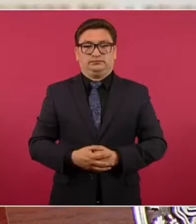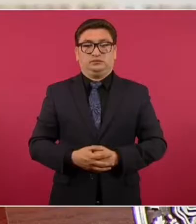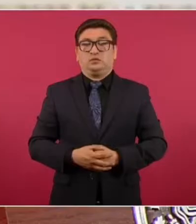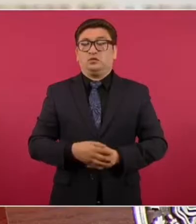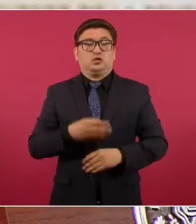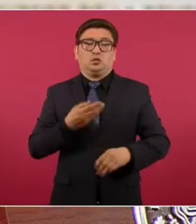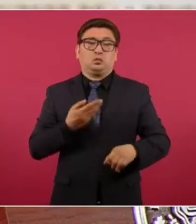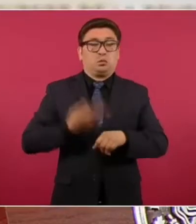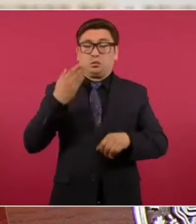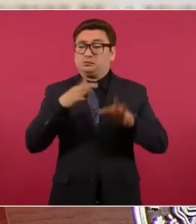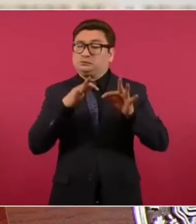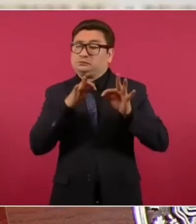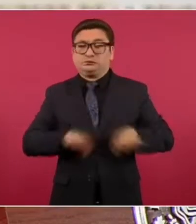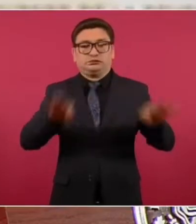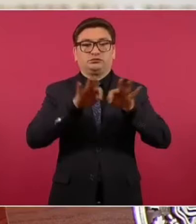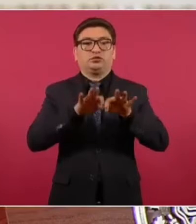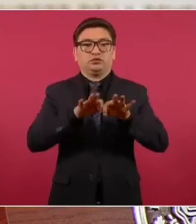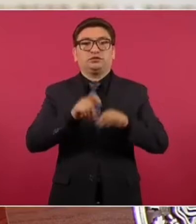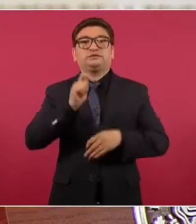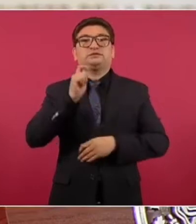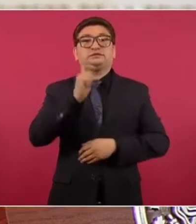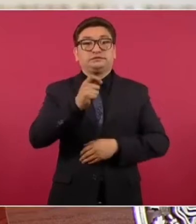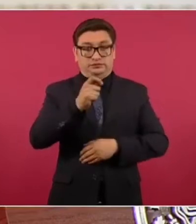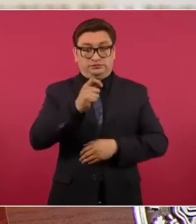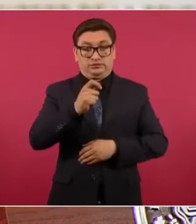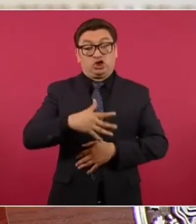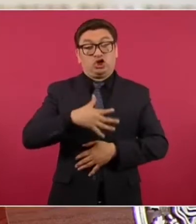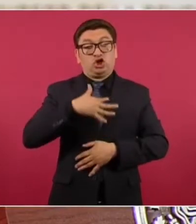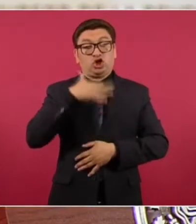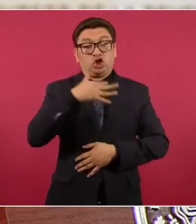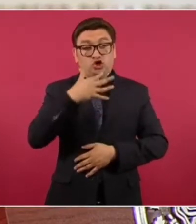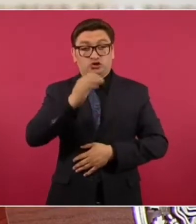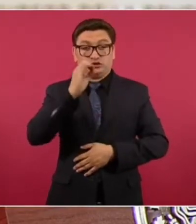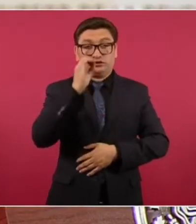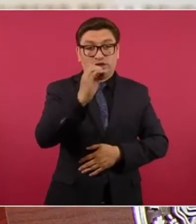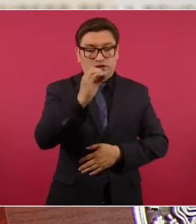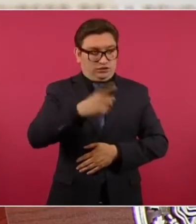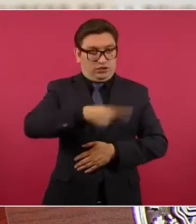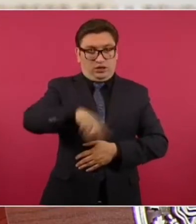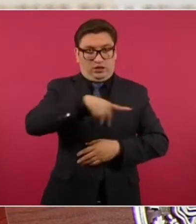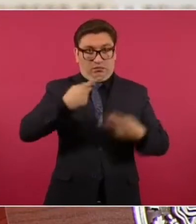muy importante, cero corrupción y cero impunidad.